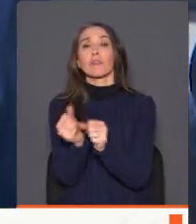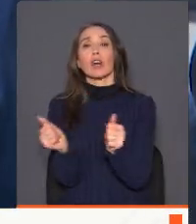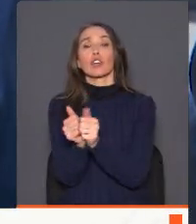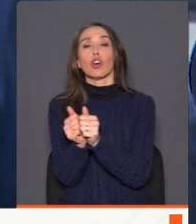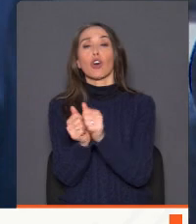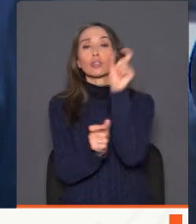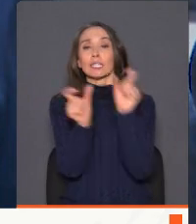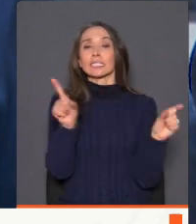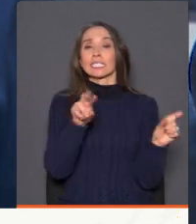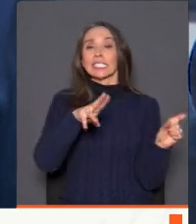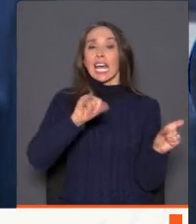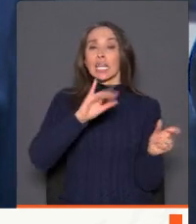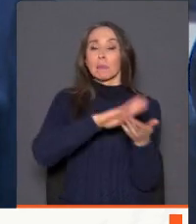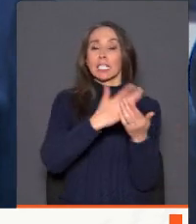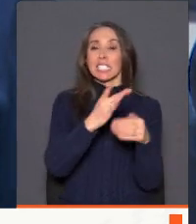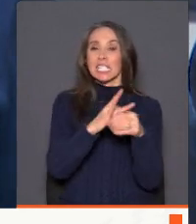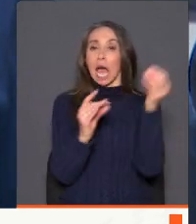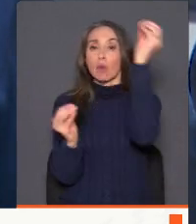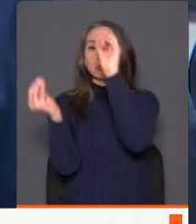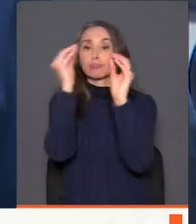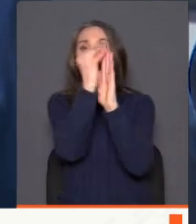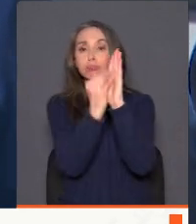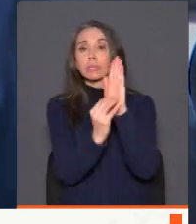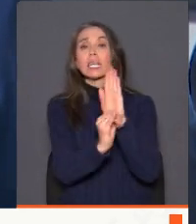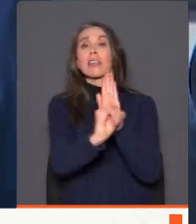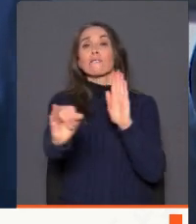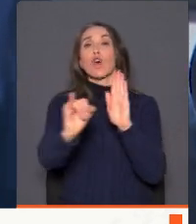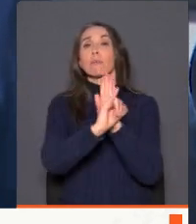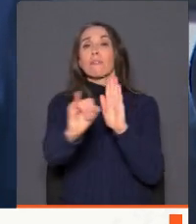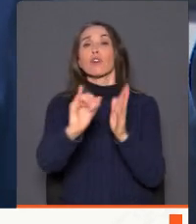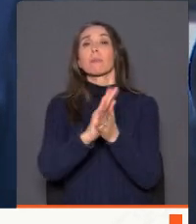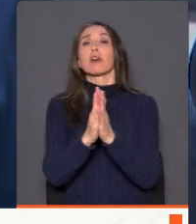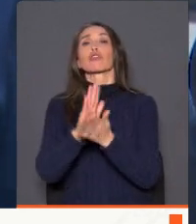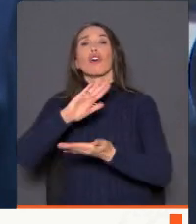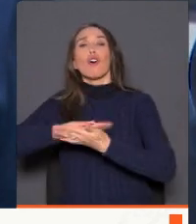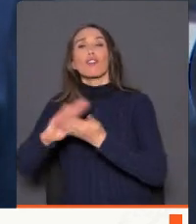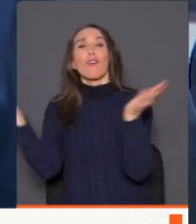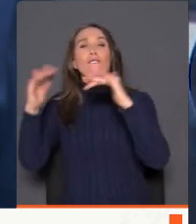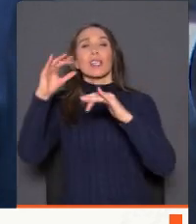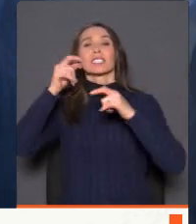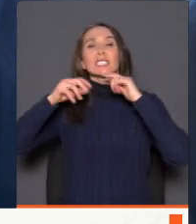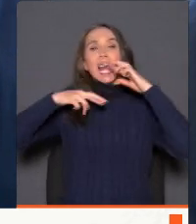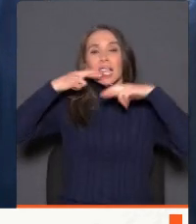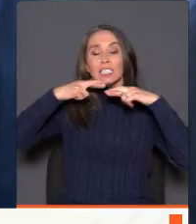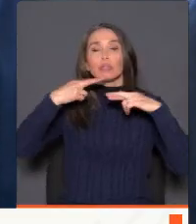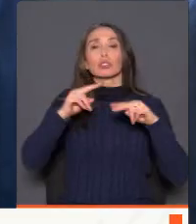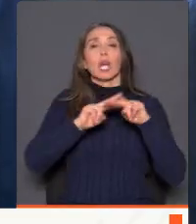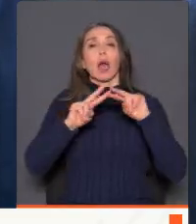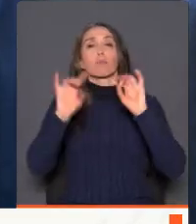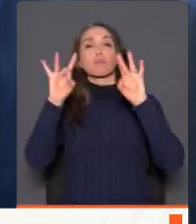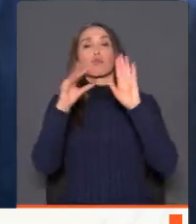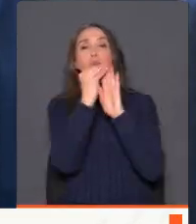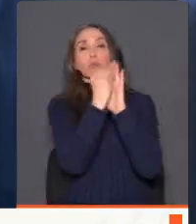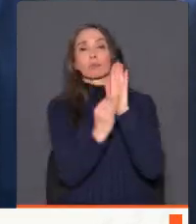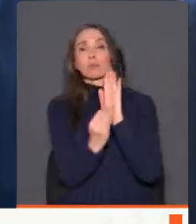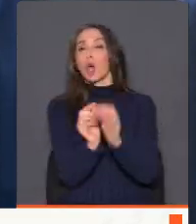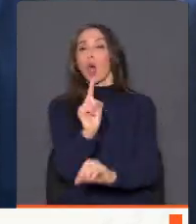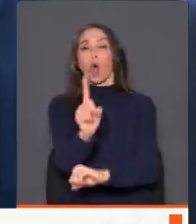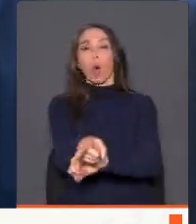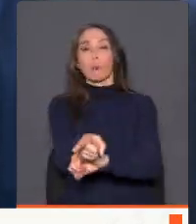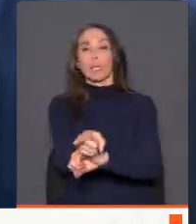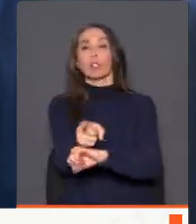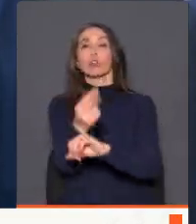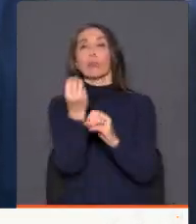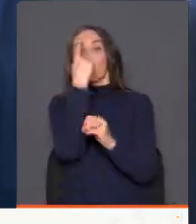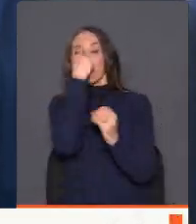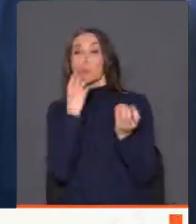de salud y que están siendo comunicadas a todos los organizadores de eventos ya están implementadas, es obligatorio, y también en eventos masivos